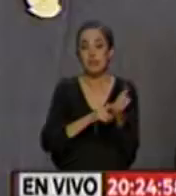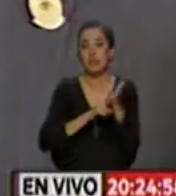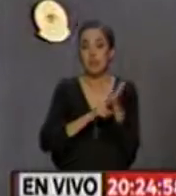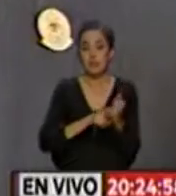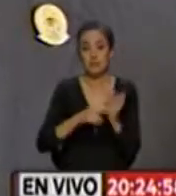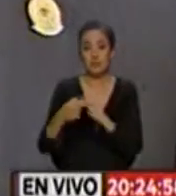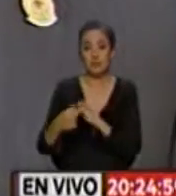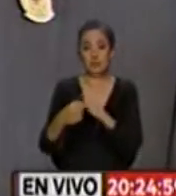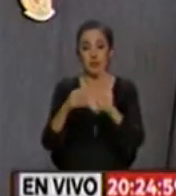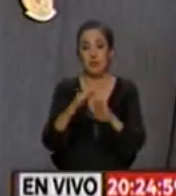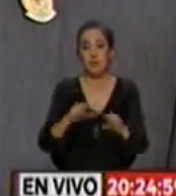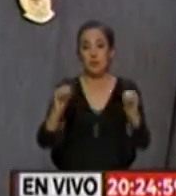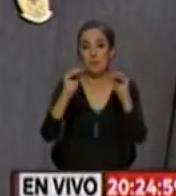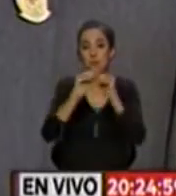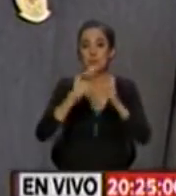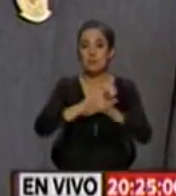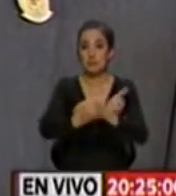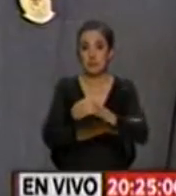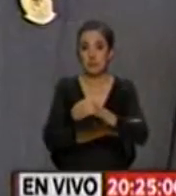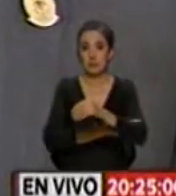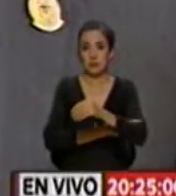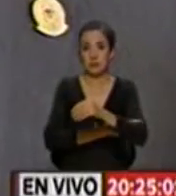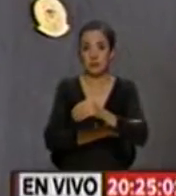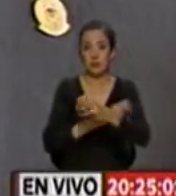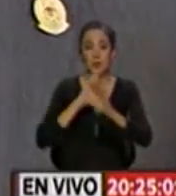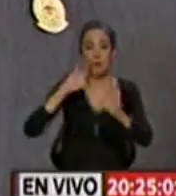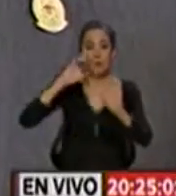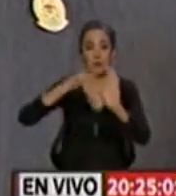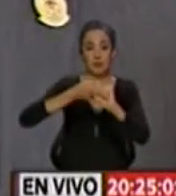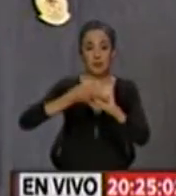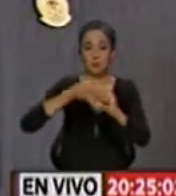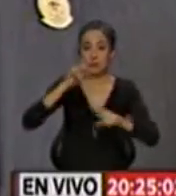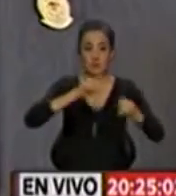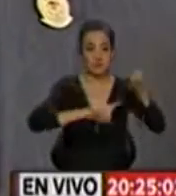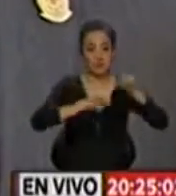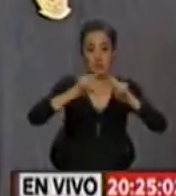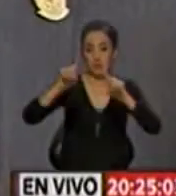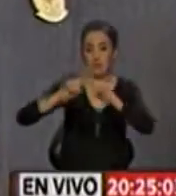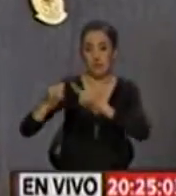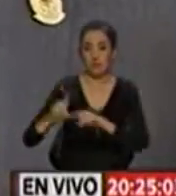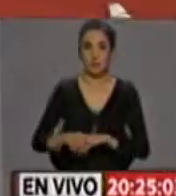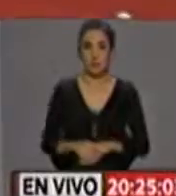es triplicar la potencial participación de diferentes oferentes.